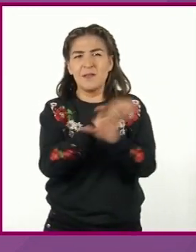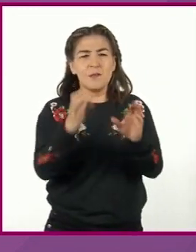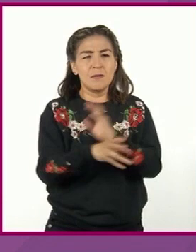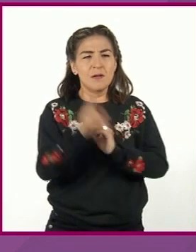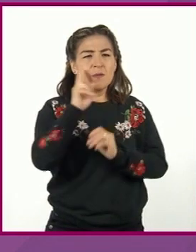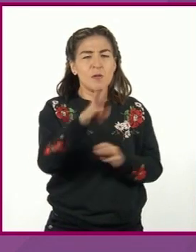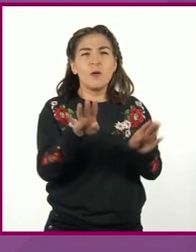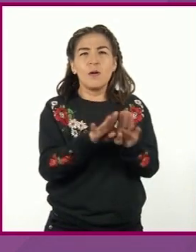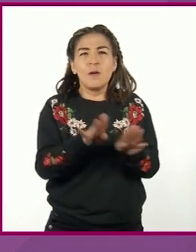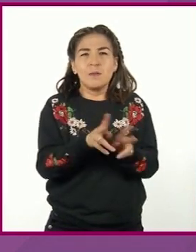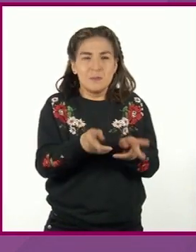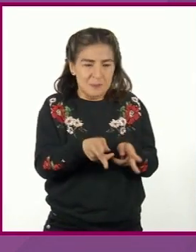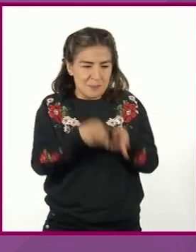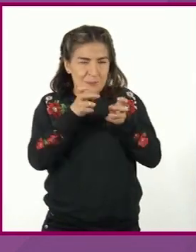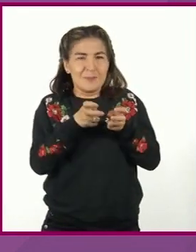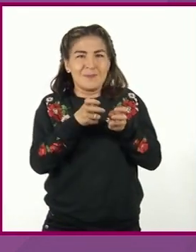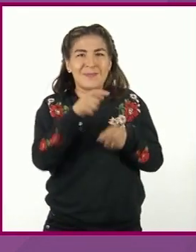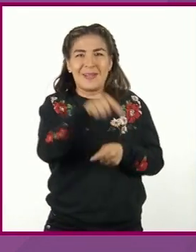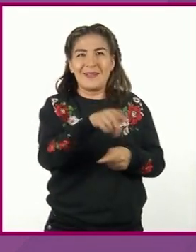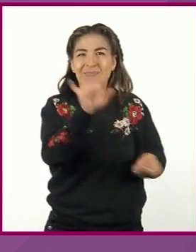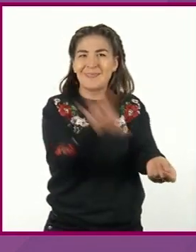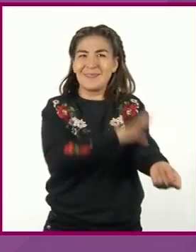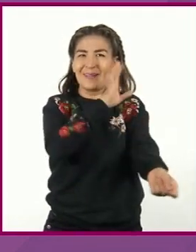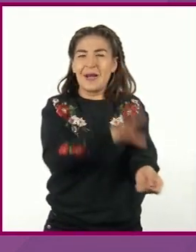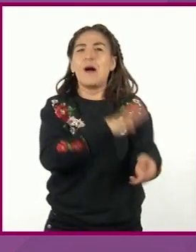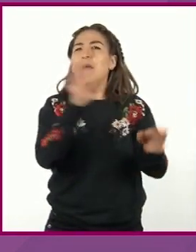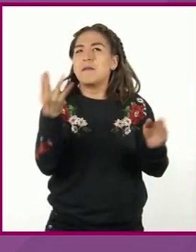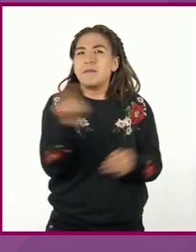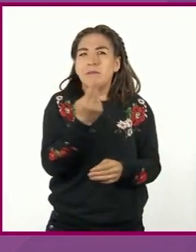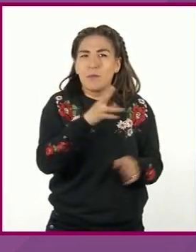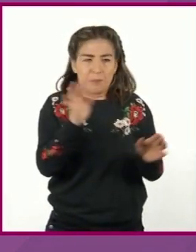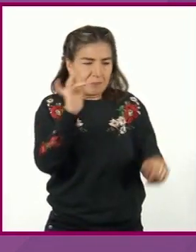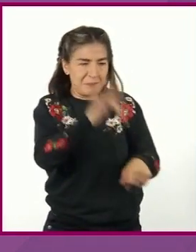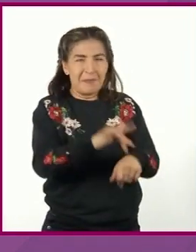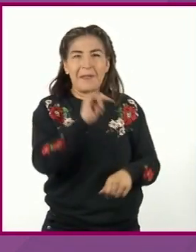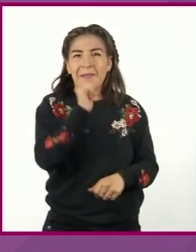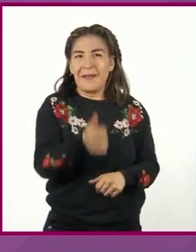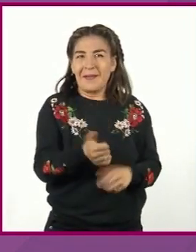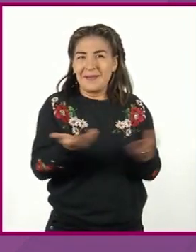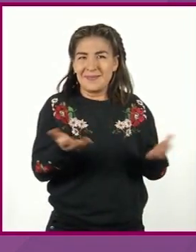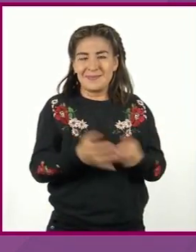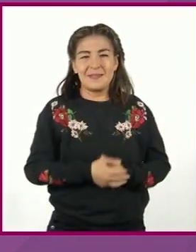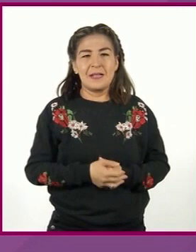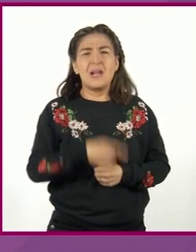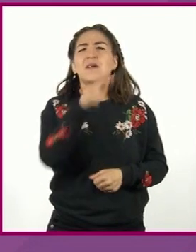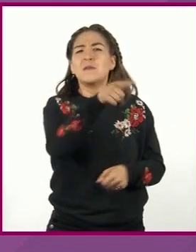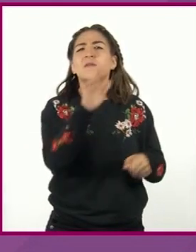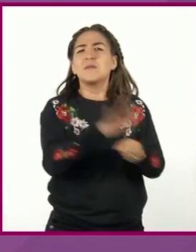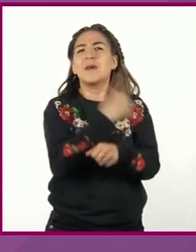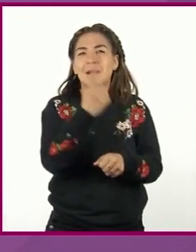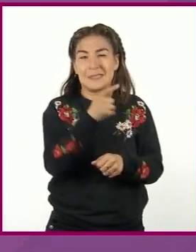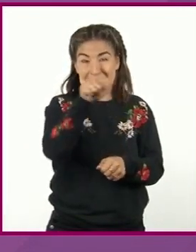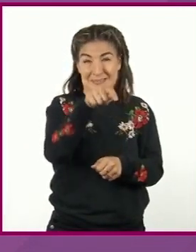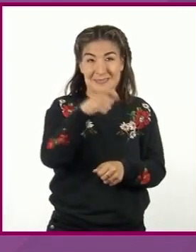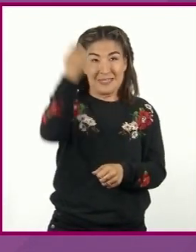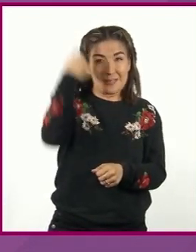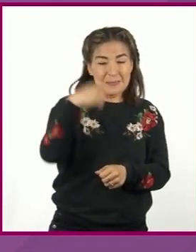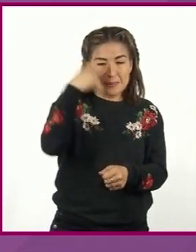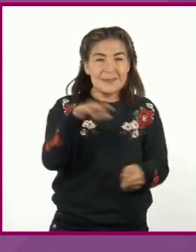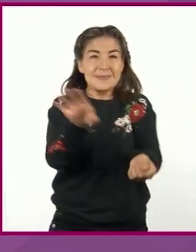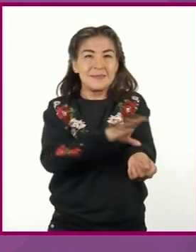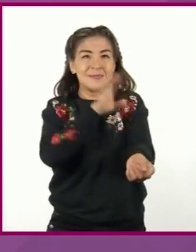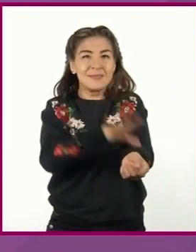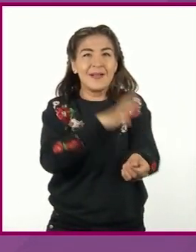cómo el peine ejerce una fuerza sobre ellos sin necesidad de tocarlos? Esto se debe a que el peine se ha electrizado